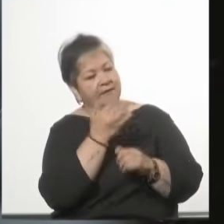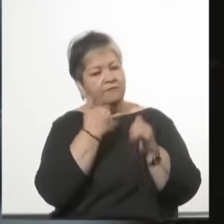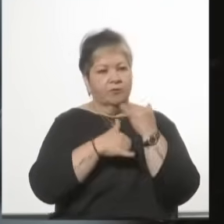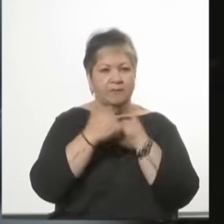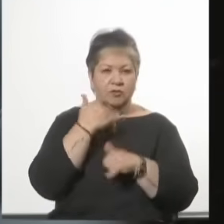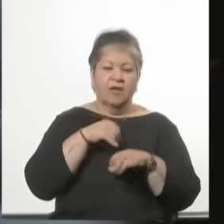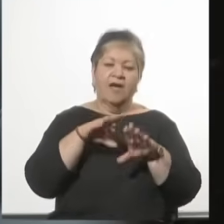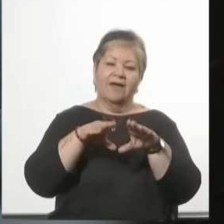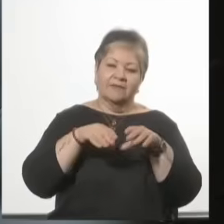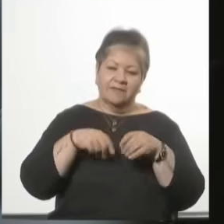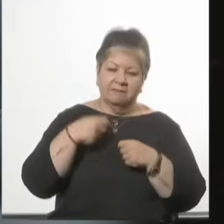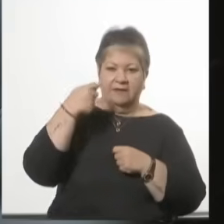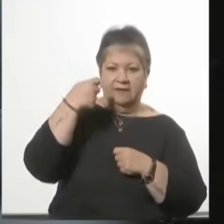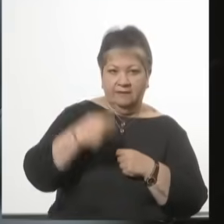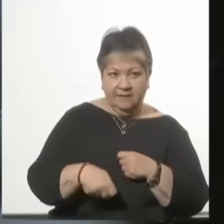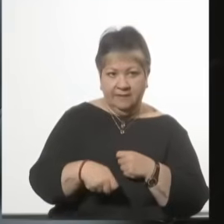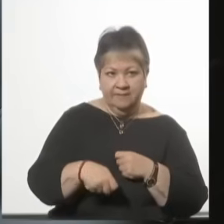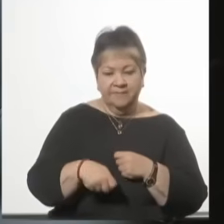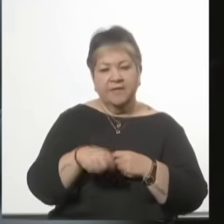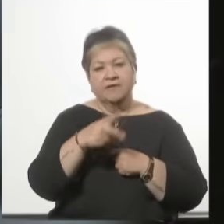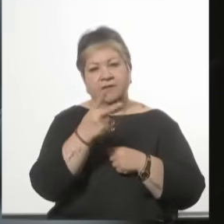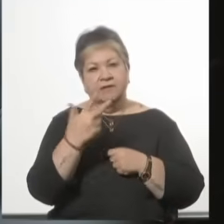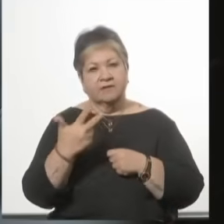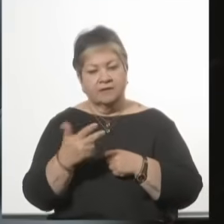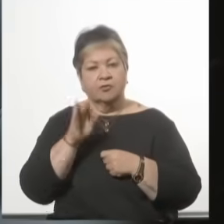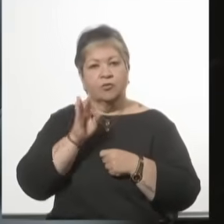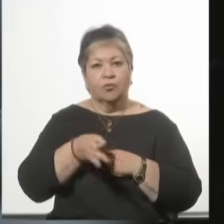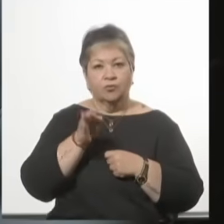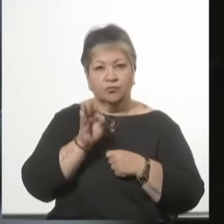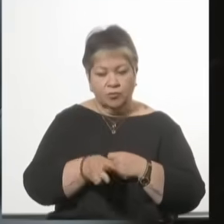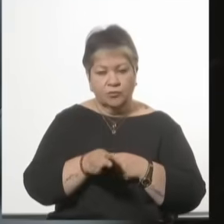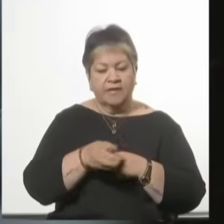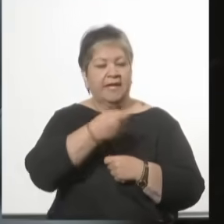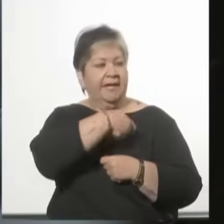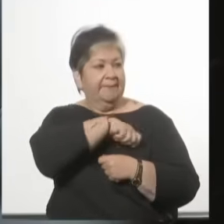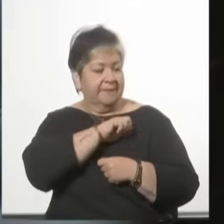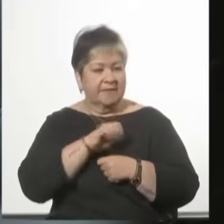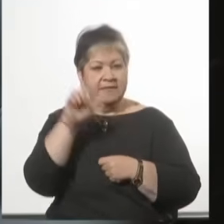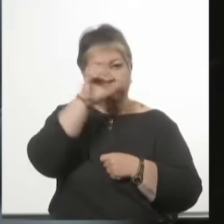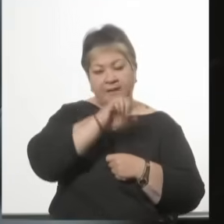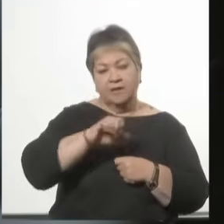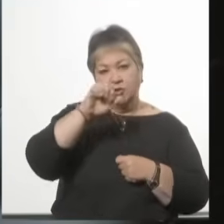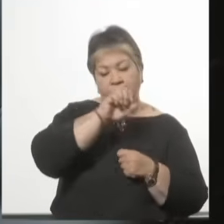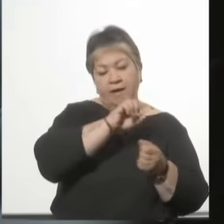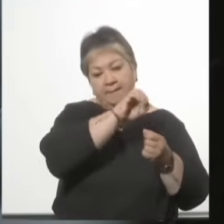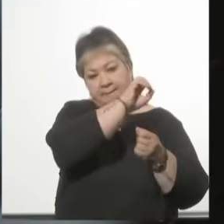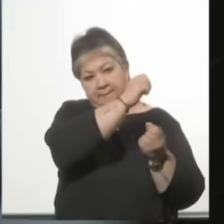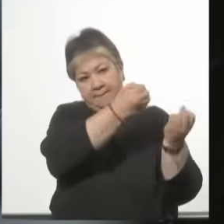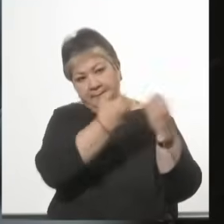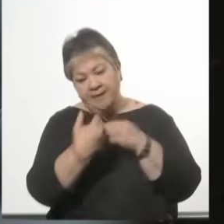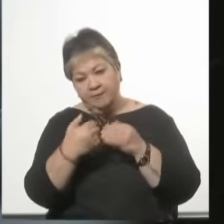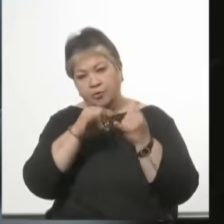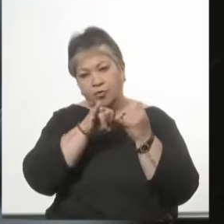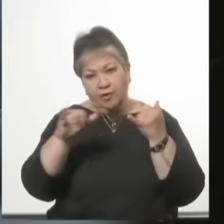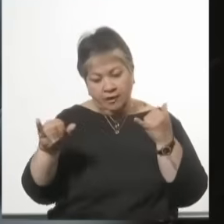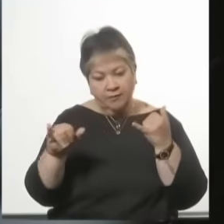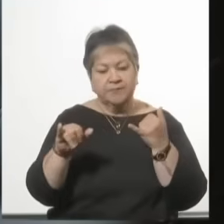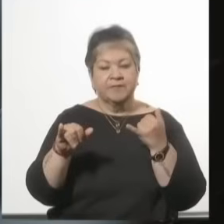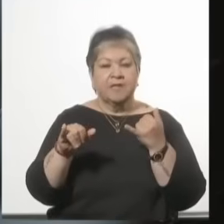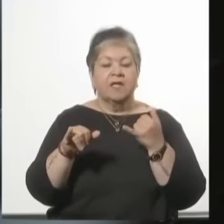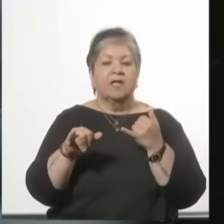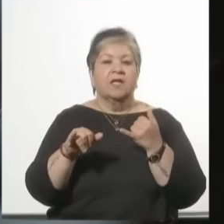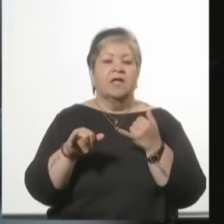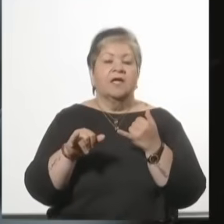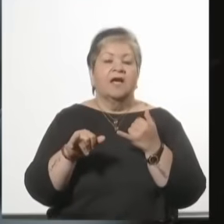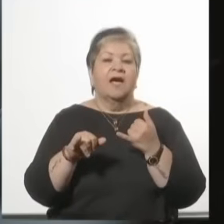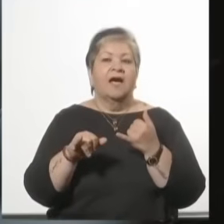aceptación de las garantías. El 23 de octubre, Cardama envía por correo la garantía de Eurocommerce, la que es aceptada por el